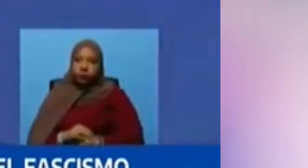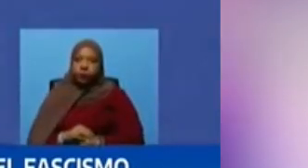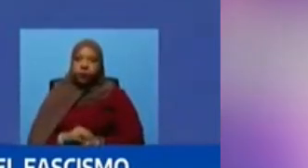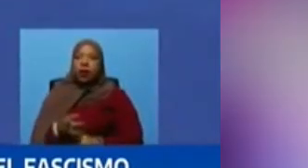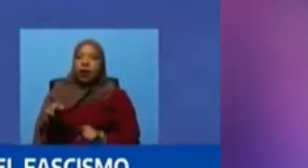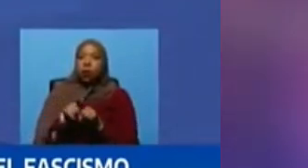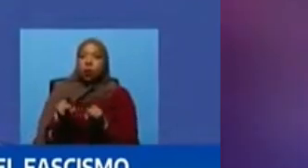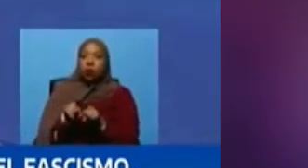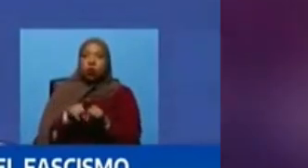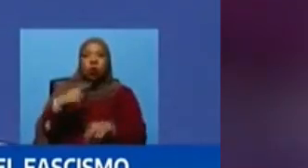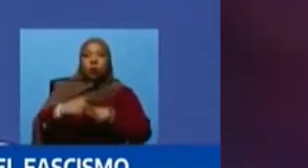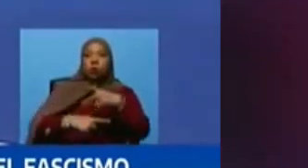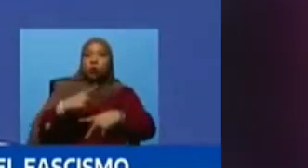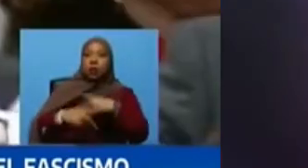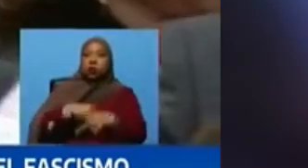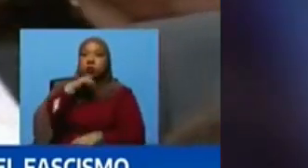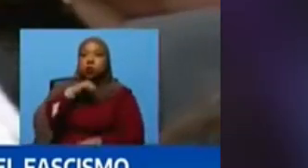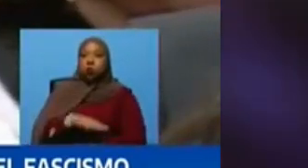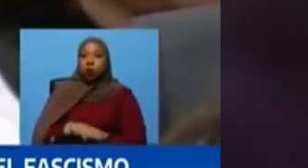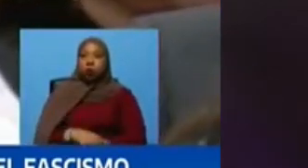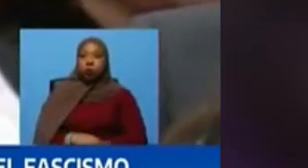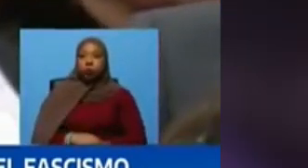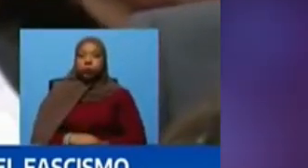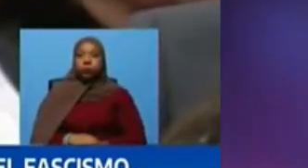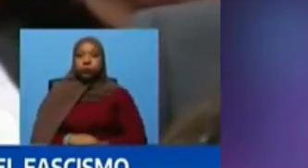muy parecido a los procesos históricos.